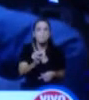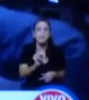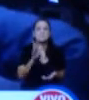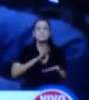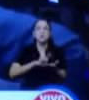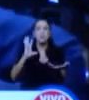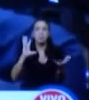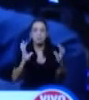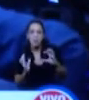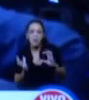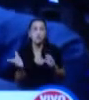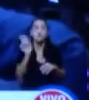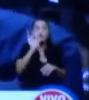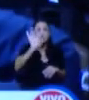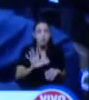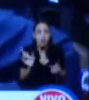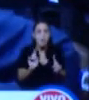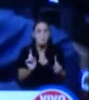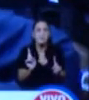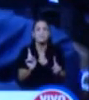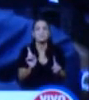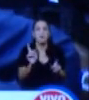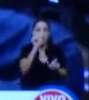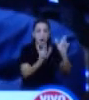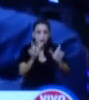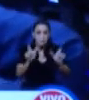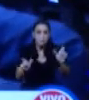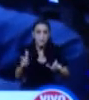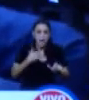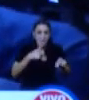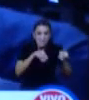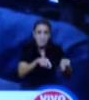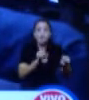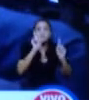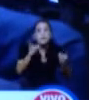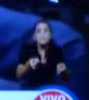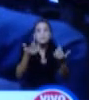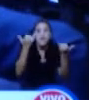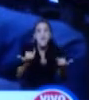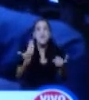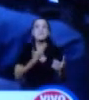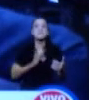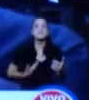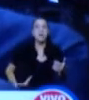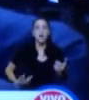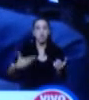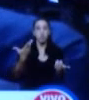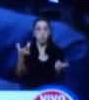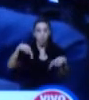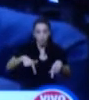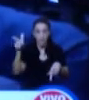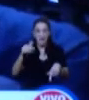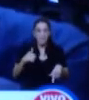la votación? Y si usted me puede precisar si la fecha de tratamiento de este tema va a ser el 8 o el 15 de